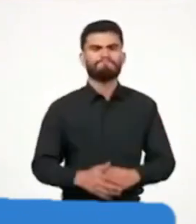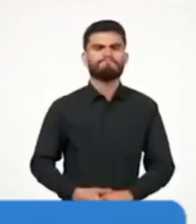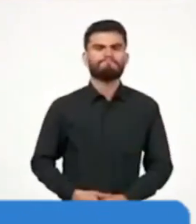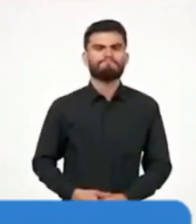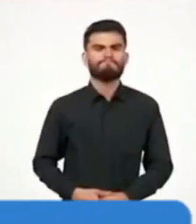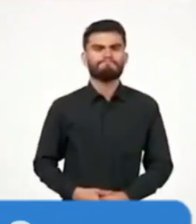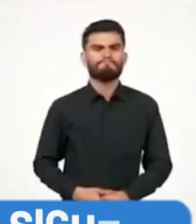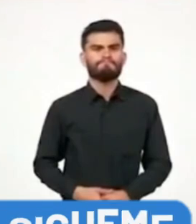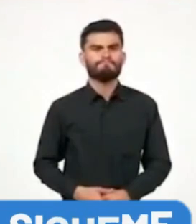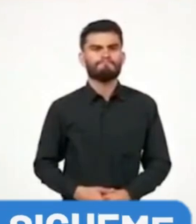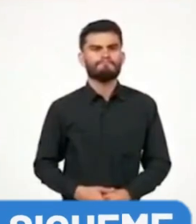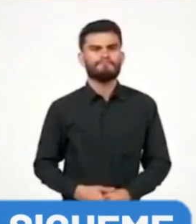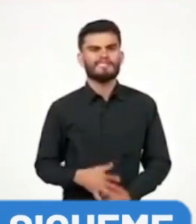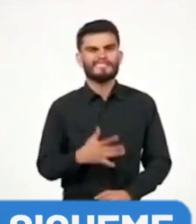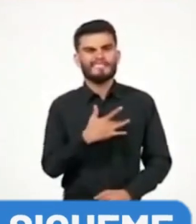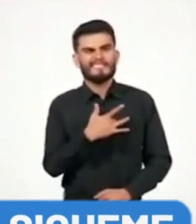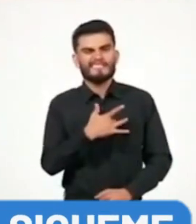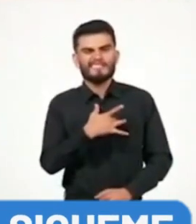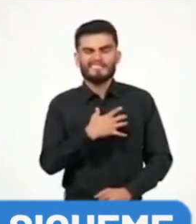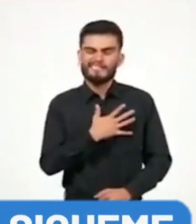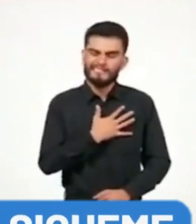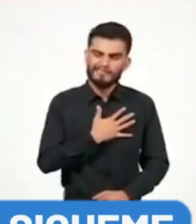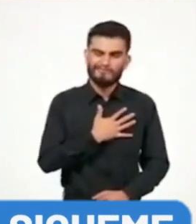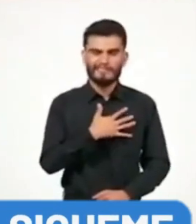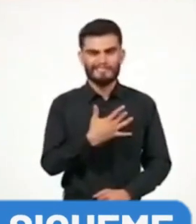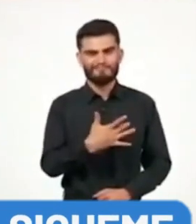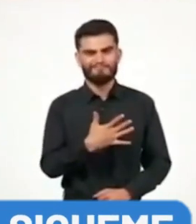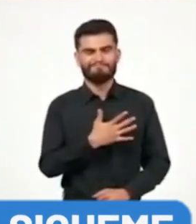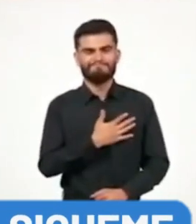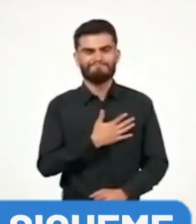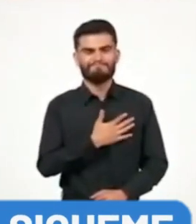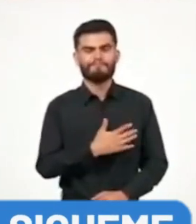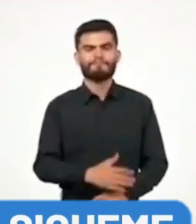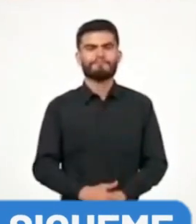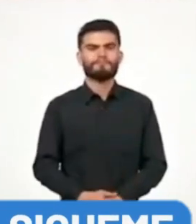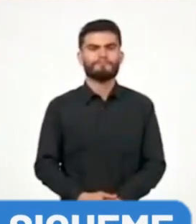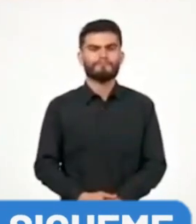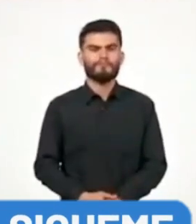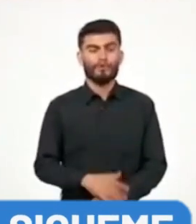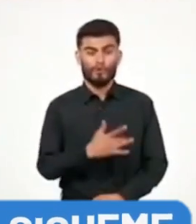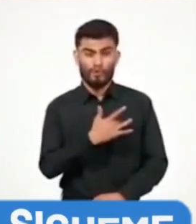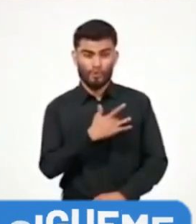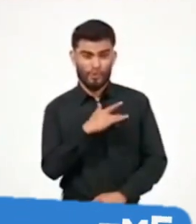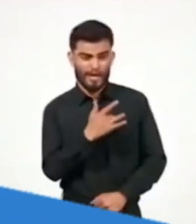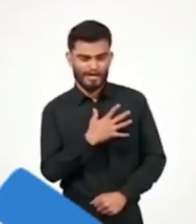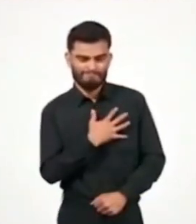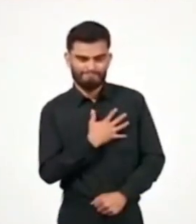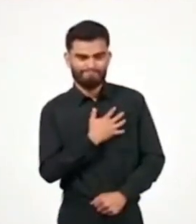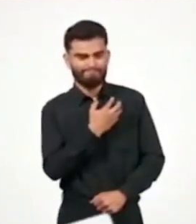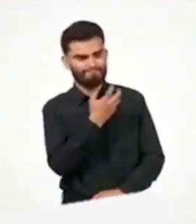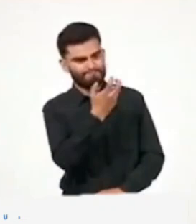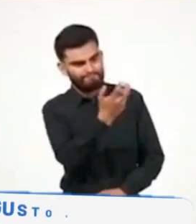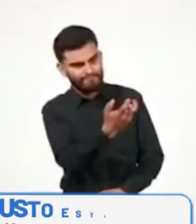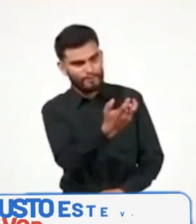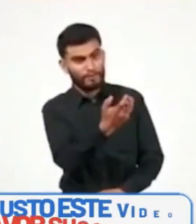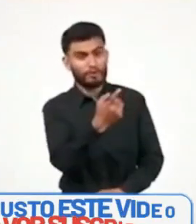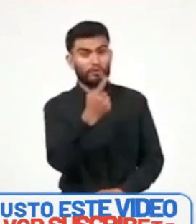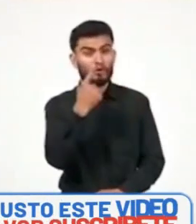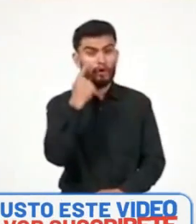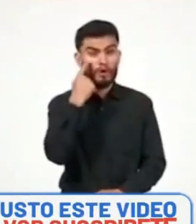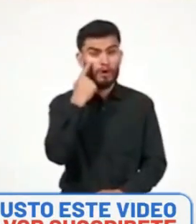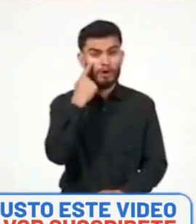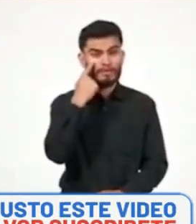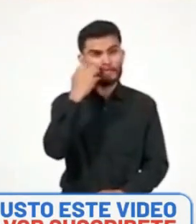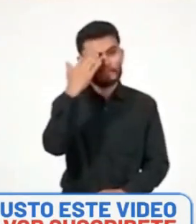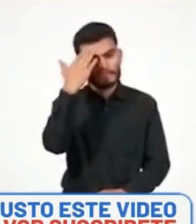donaron dos riñones, su hígado, su corazón y su córnea. ¿Y saben eso qué